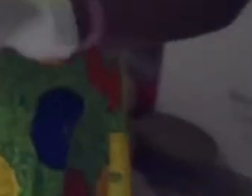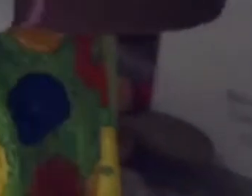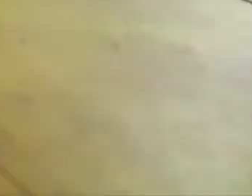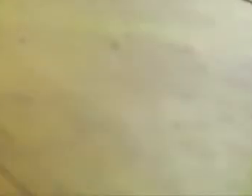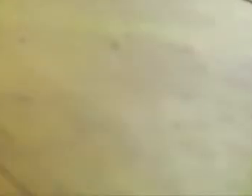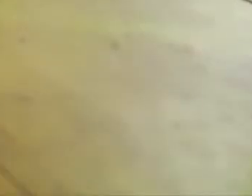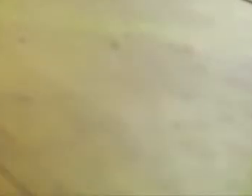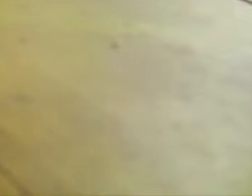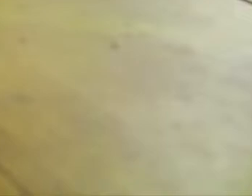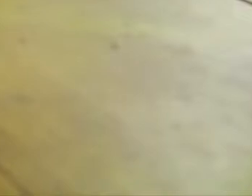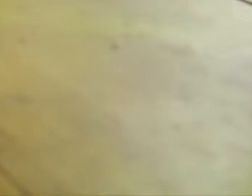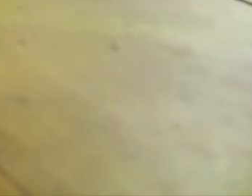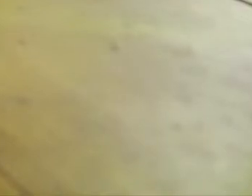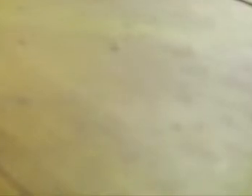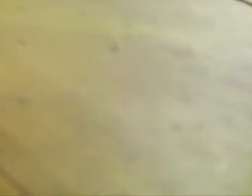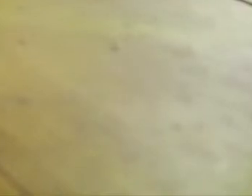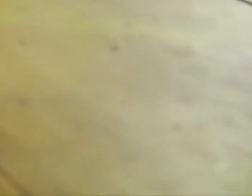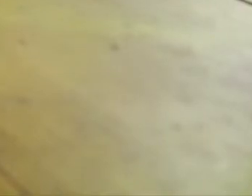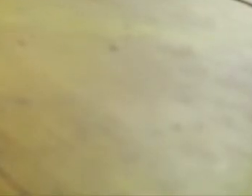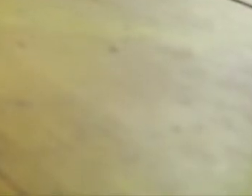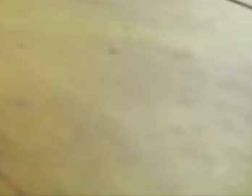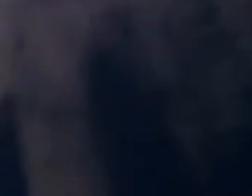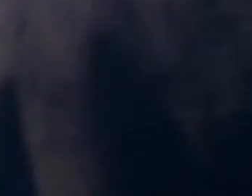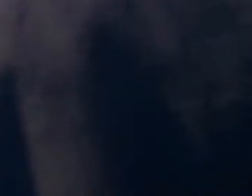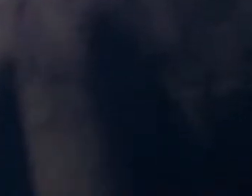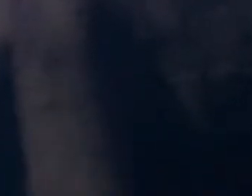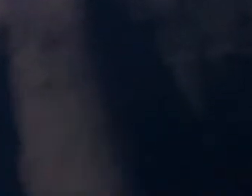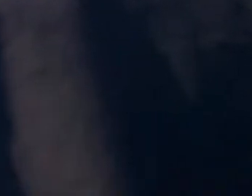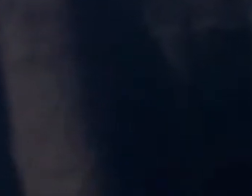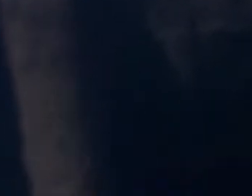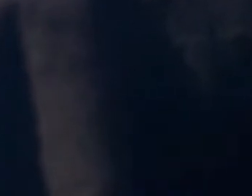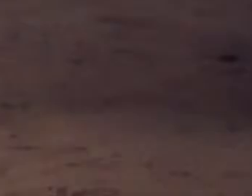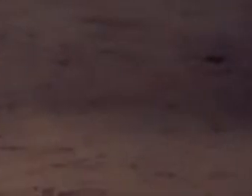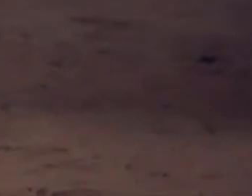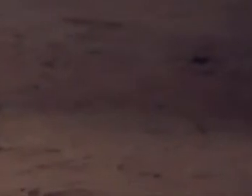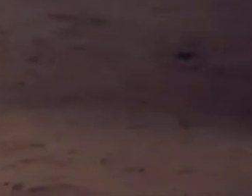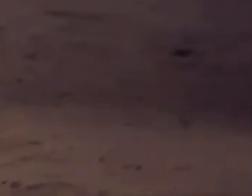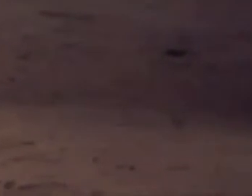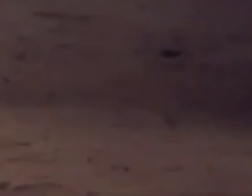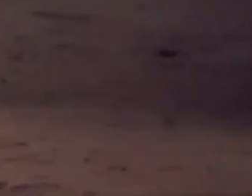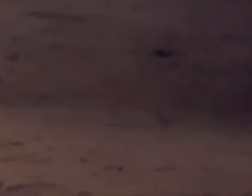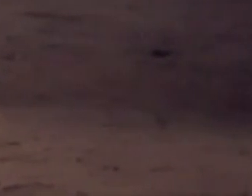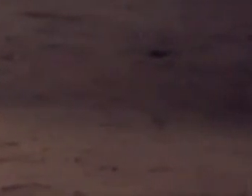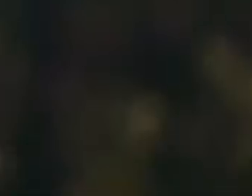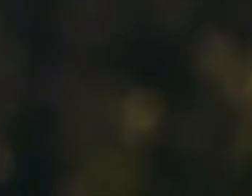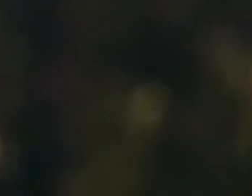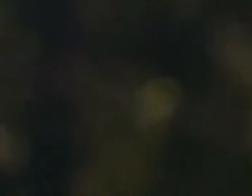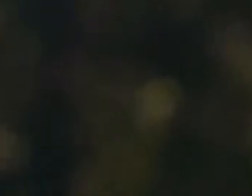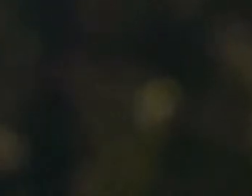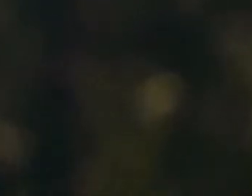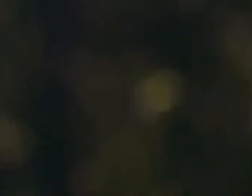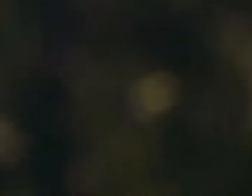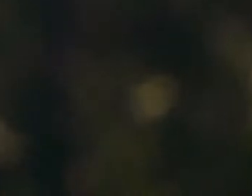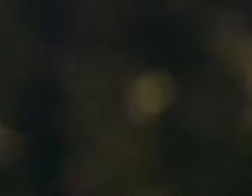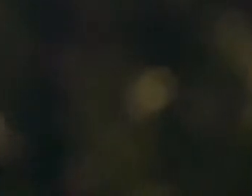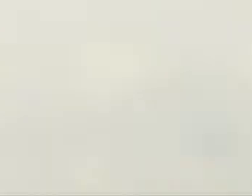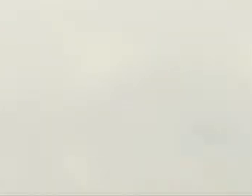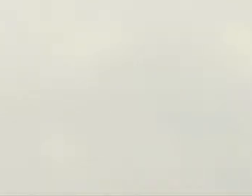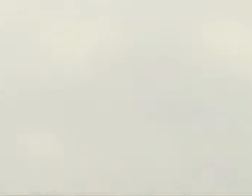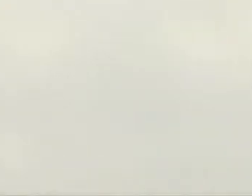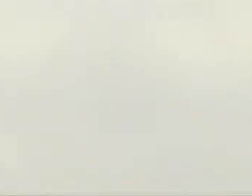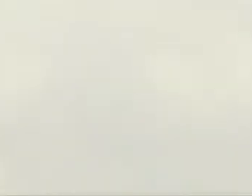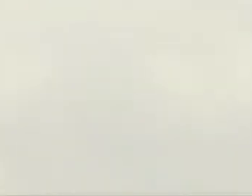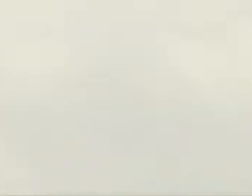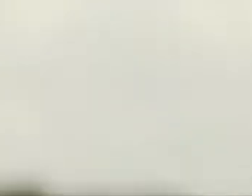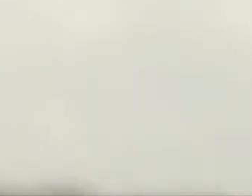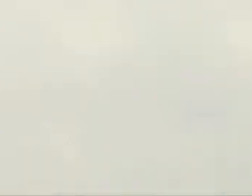experiencias científicas tradicional y científica occidental hace que se unan porque el mundo necesita eso. Si no se unen en el